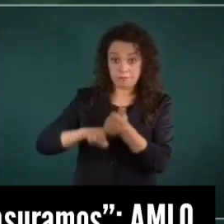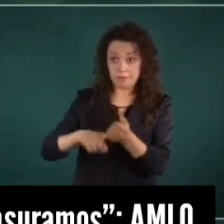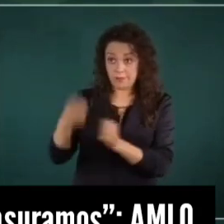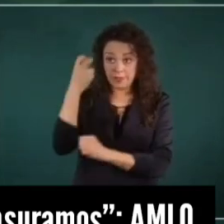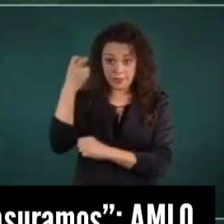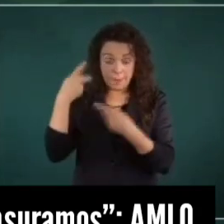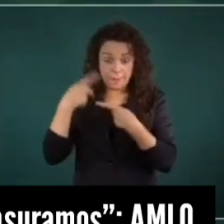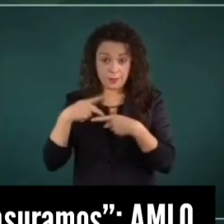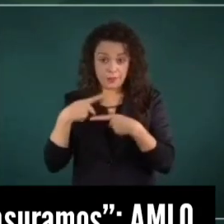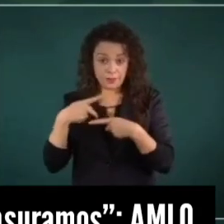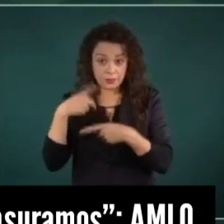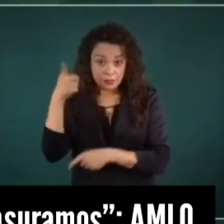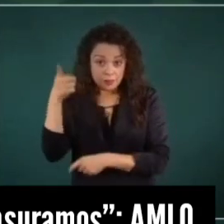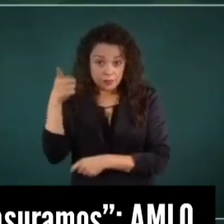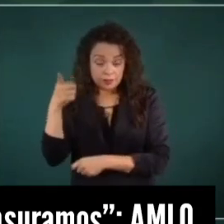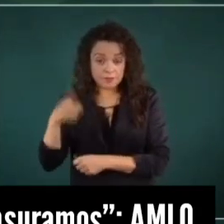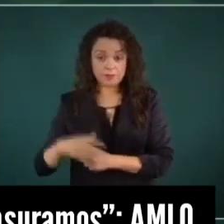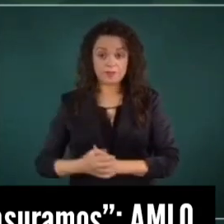porque